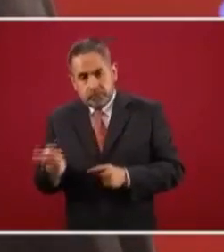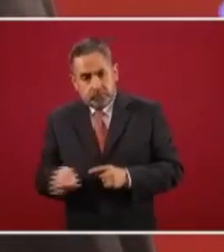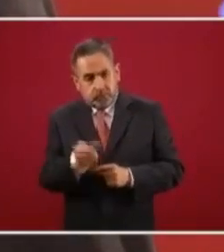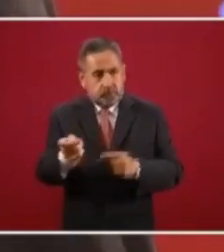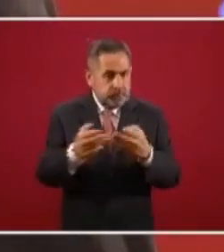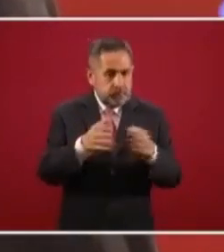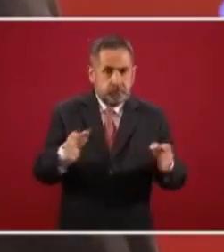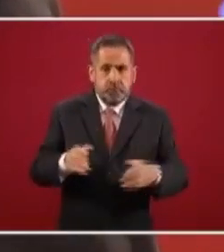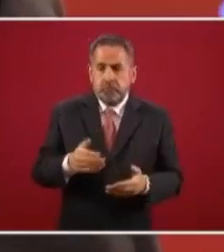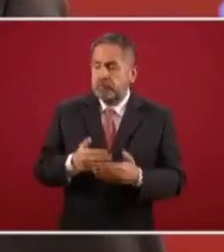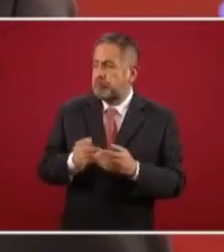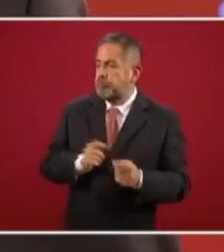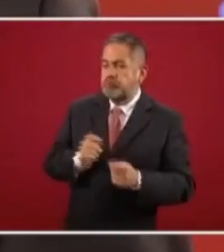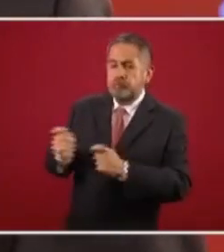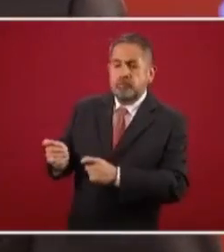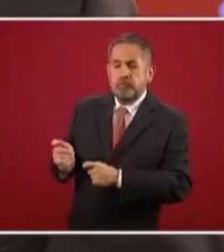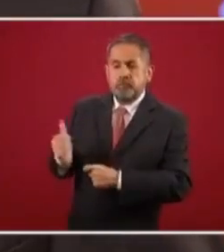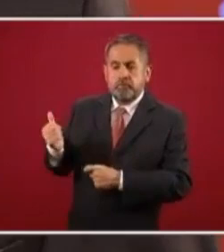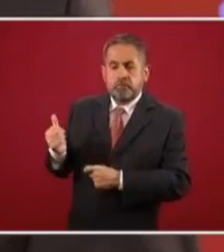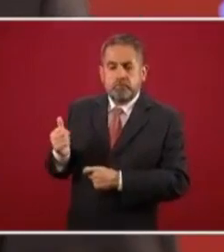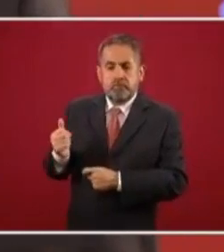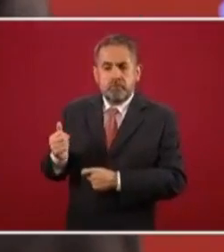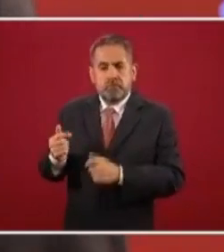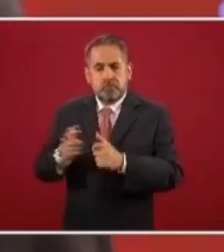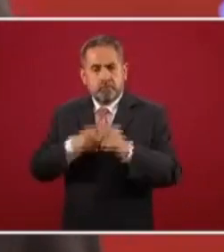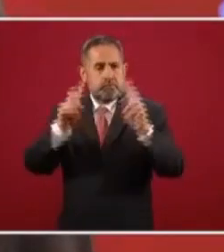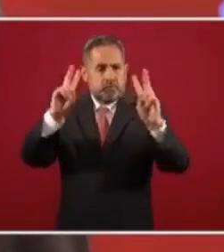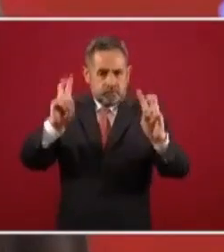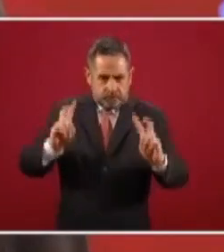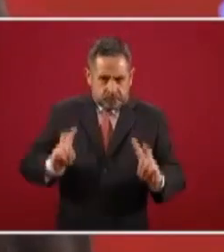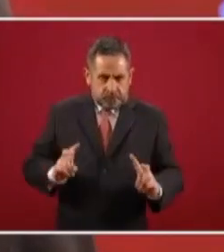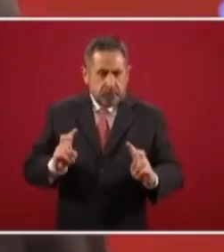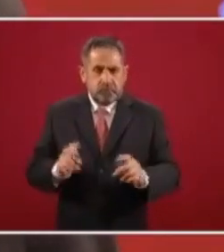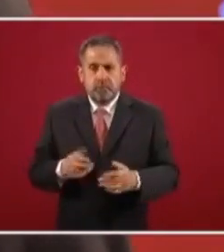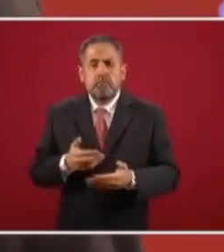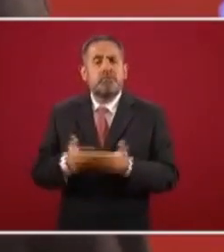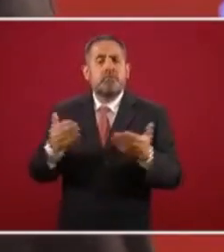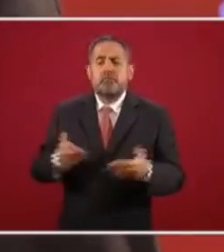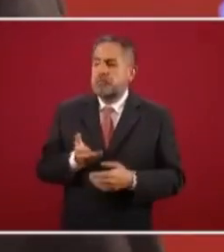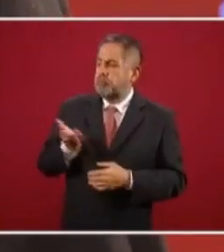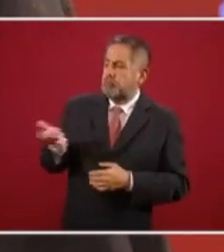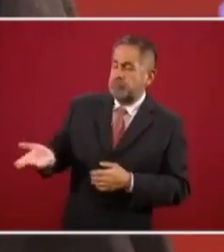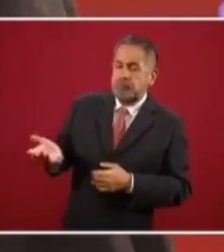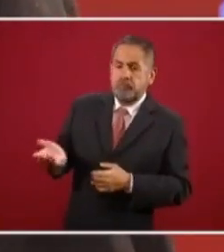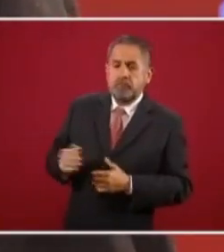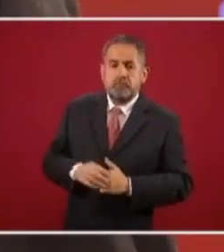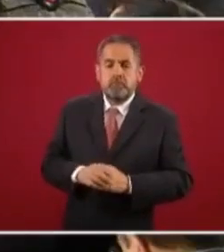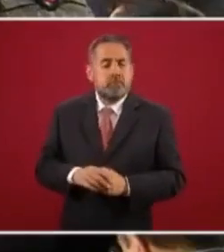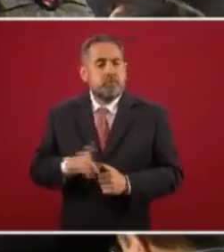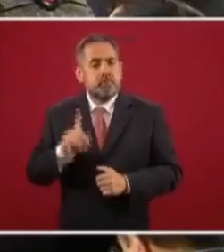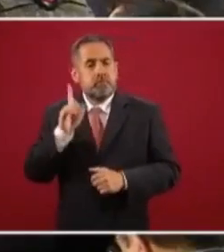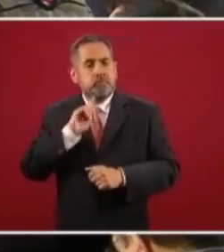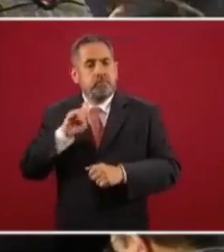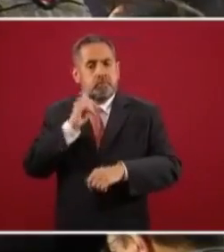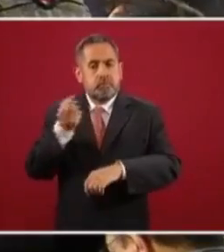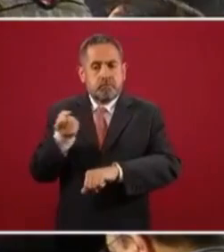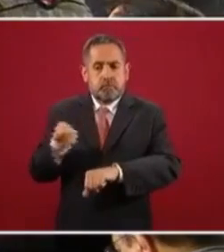abrimos para preguntas y respuestas sobre el tema o sobre los temas, pero vamos a pedirle a la